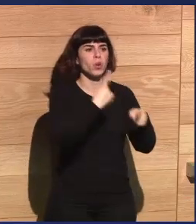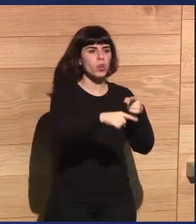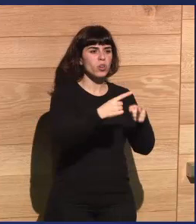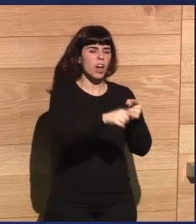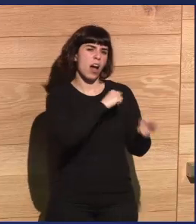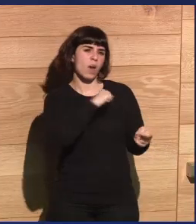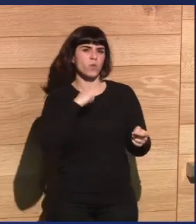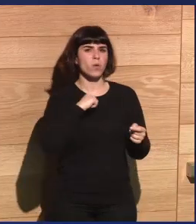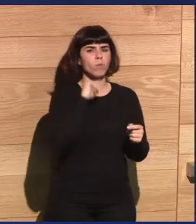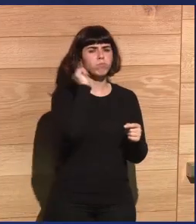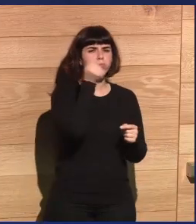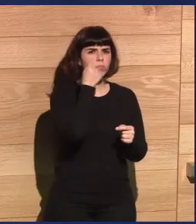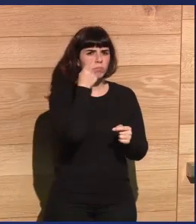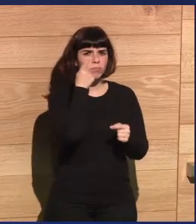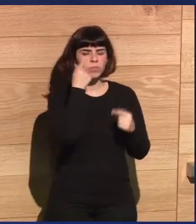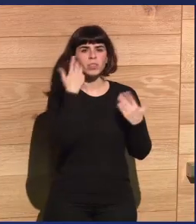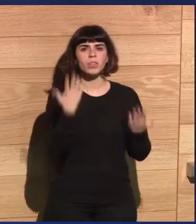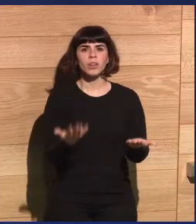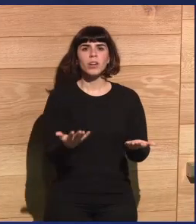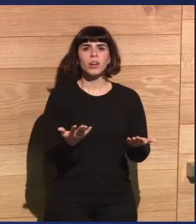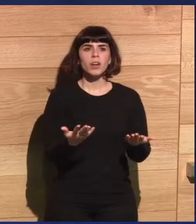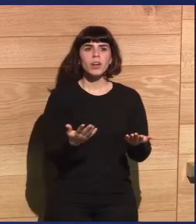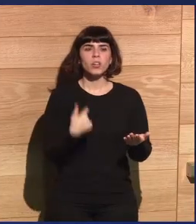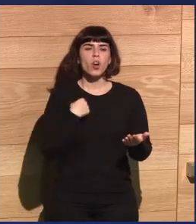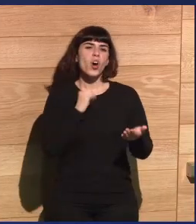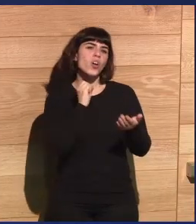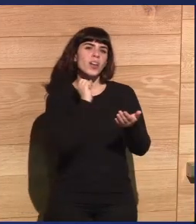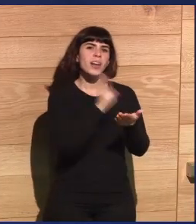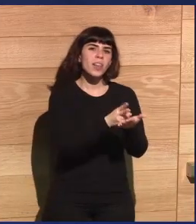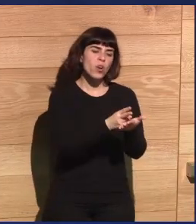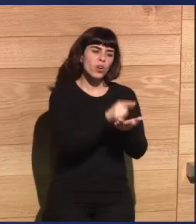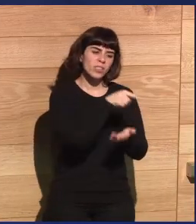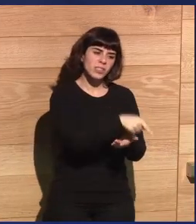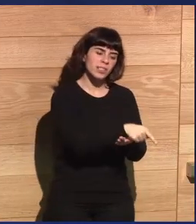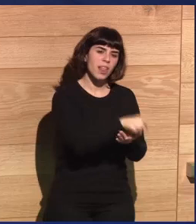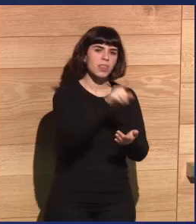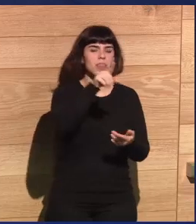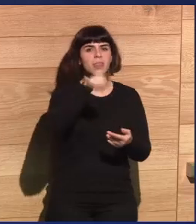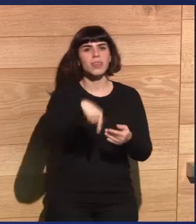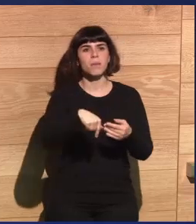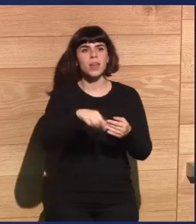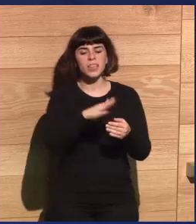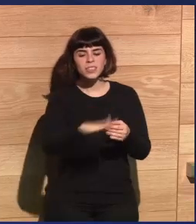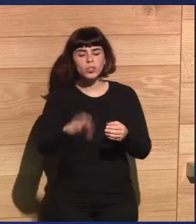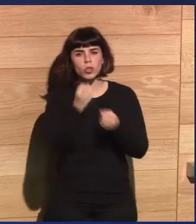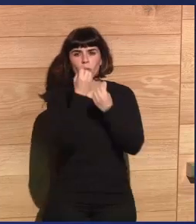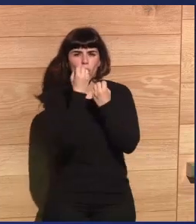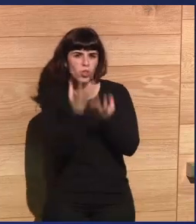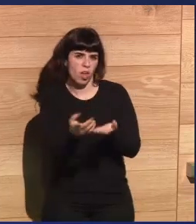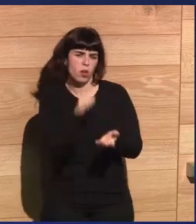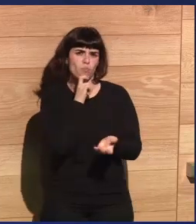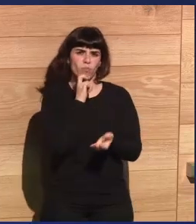misma. Entonces, tenía ese reto por ese lado, y luego tenía el otro de contárselo a los niños.